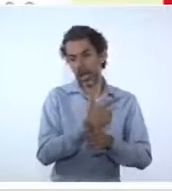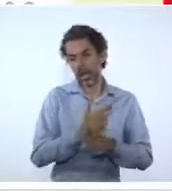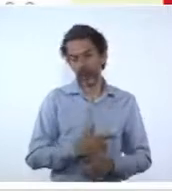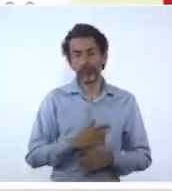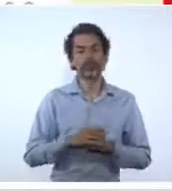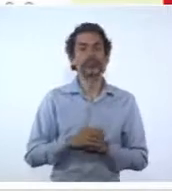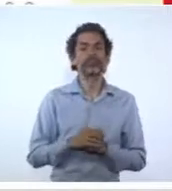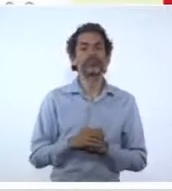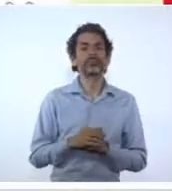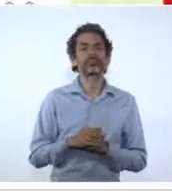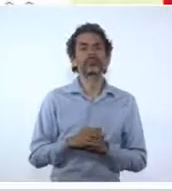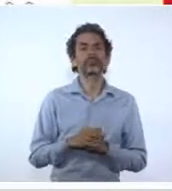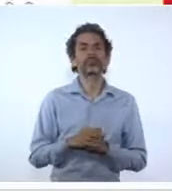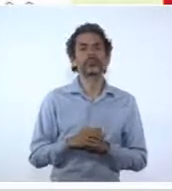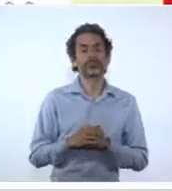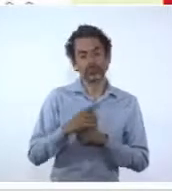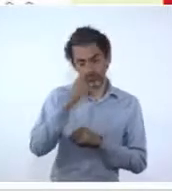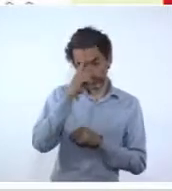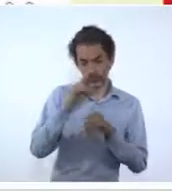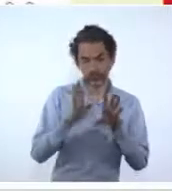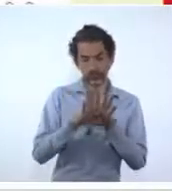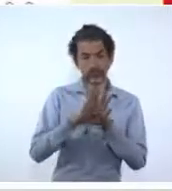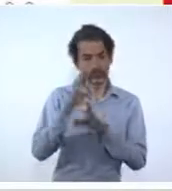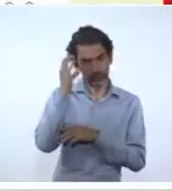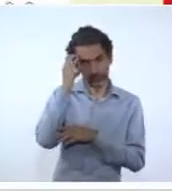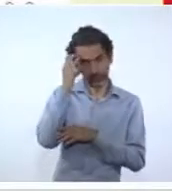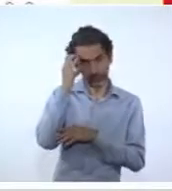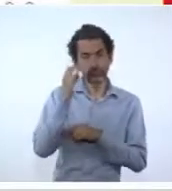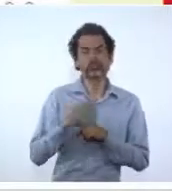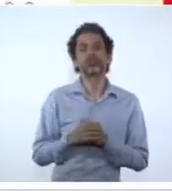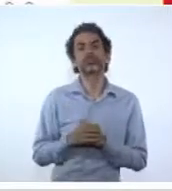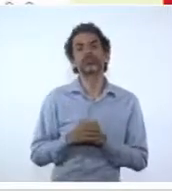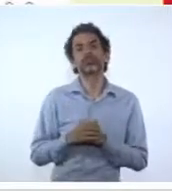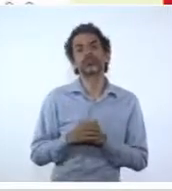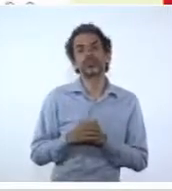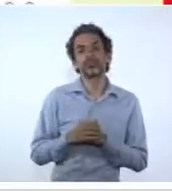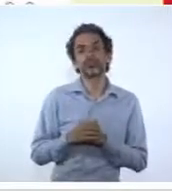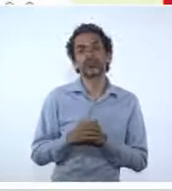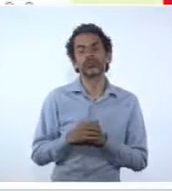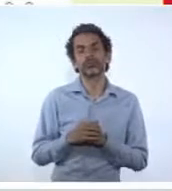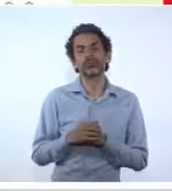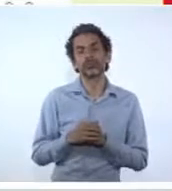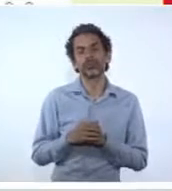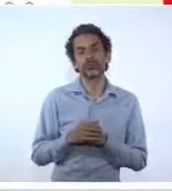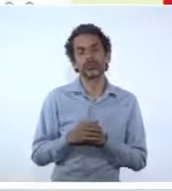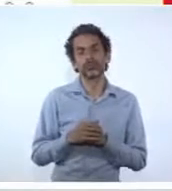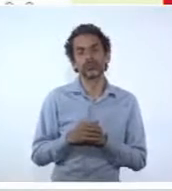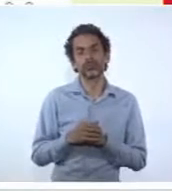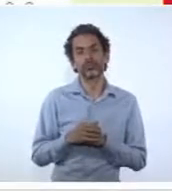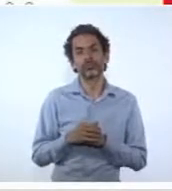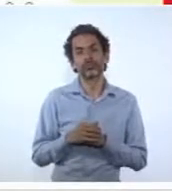libres que la cantidad de camas que fueron